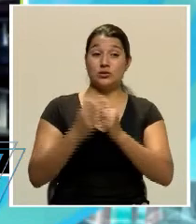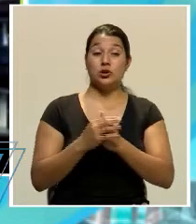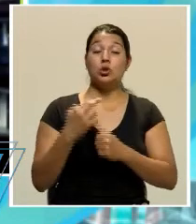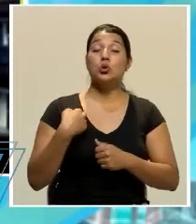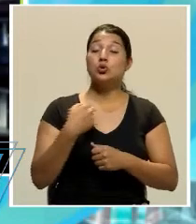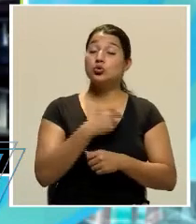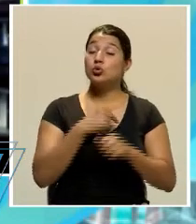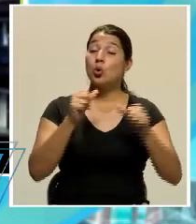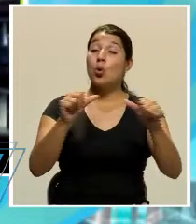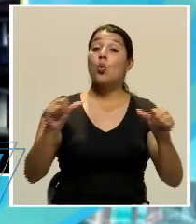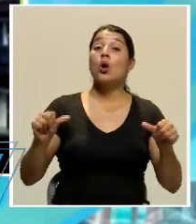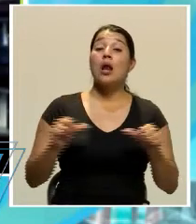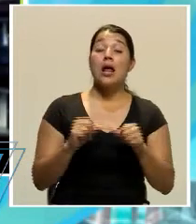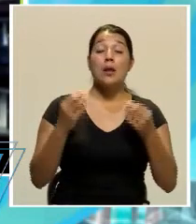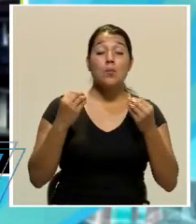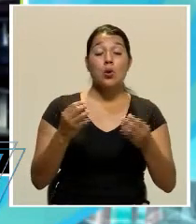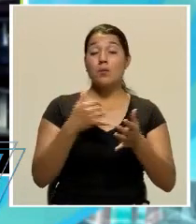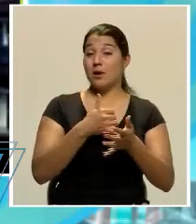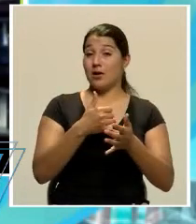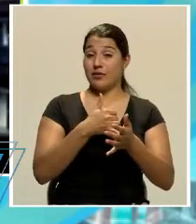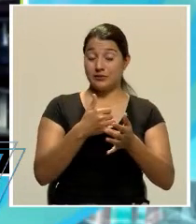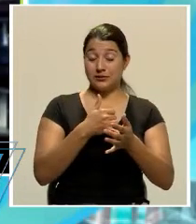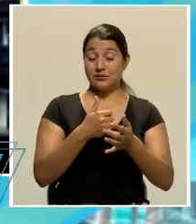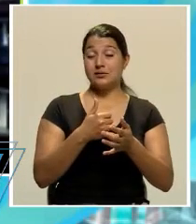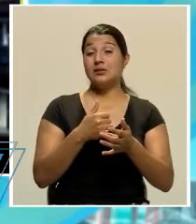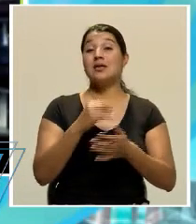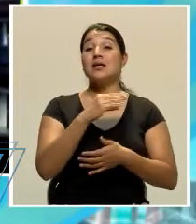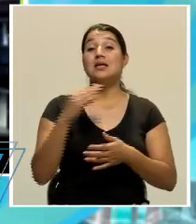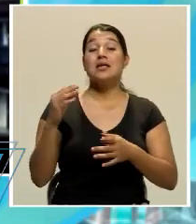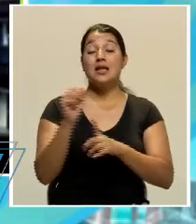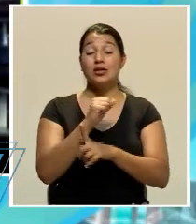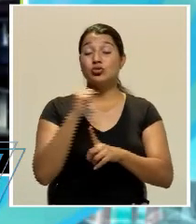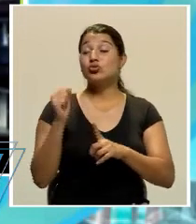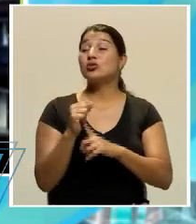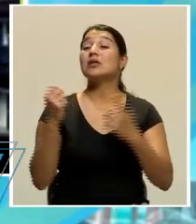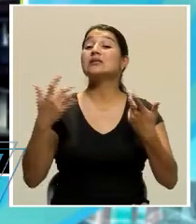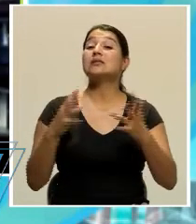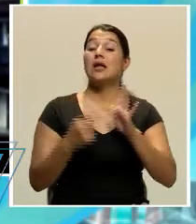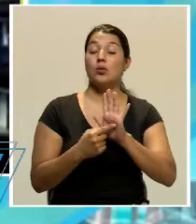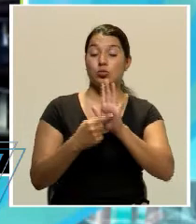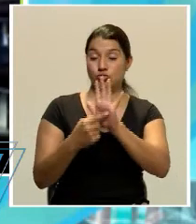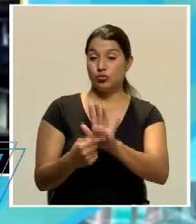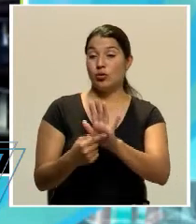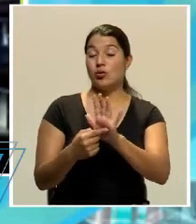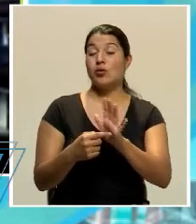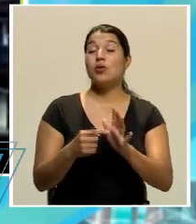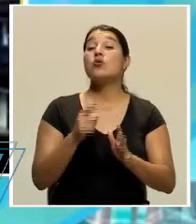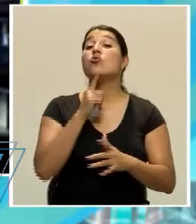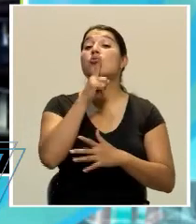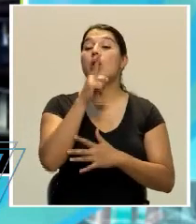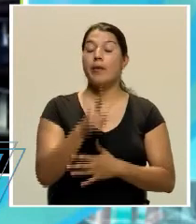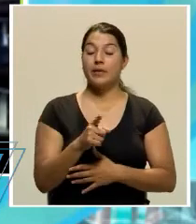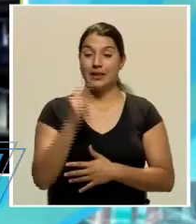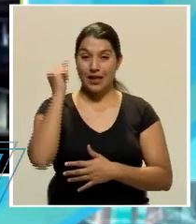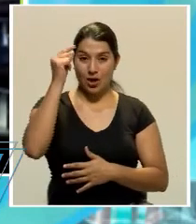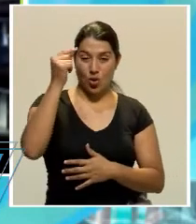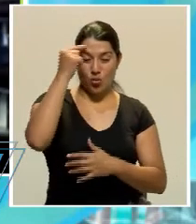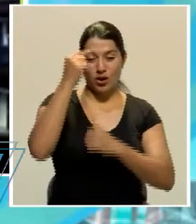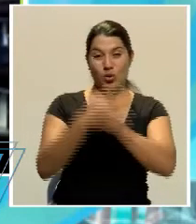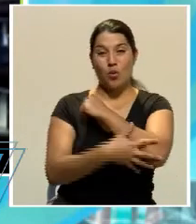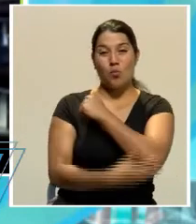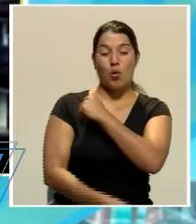un sector muy vulnerable, como una parte de la sociedad que ya lo manifestaban ahora en cifras, o sea, realmente en estado de